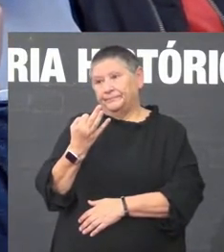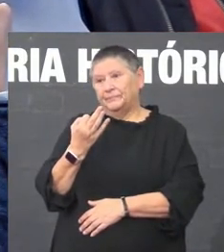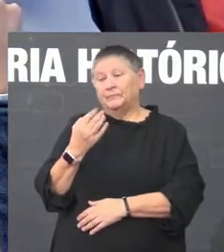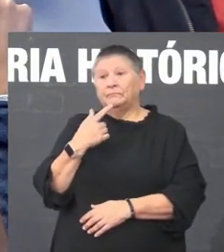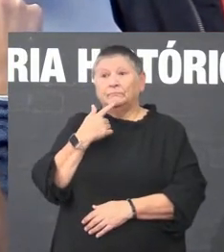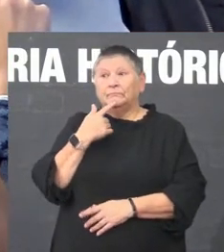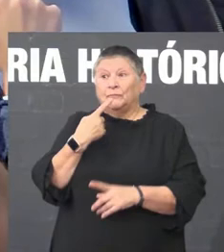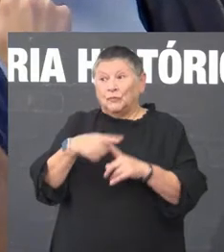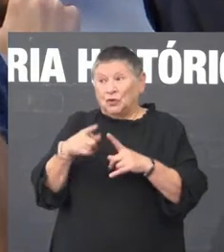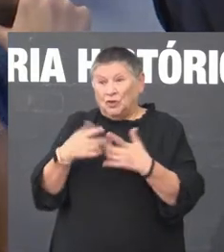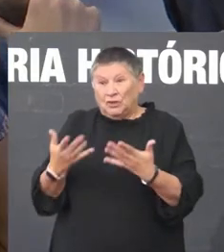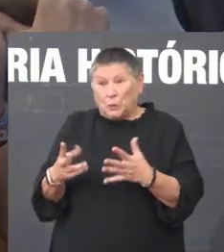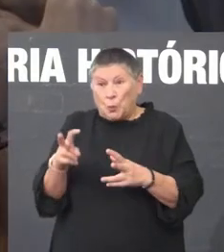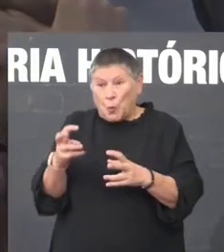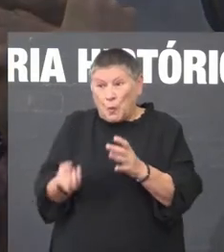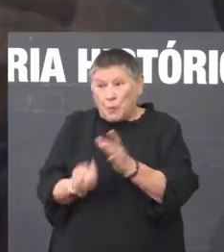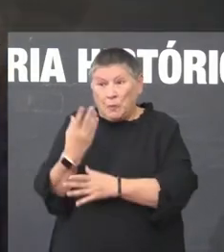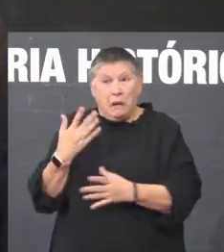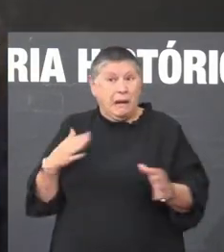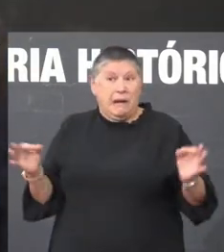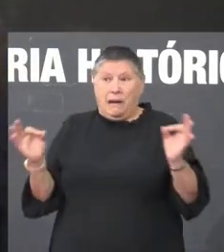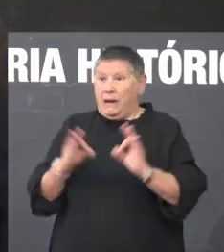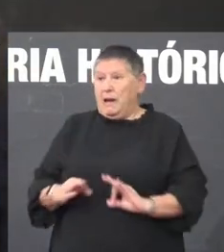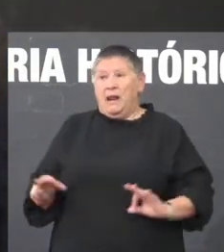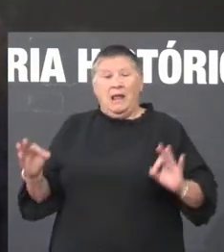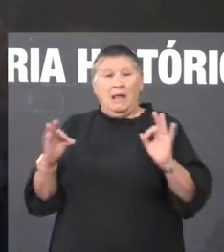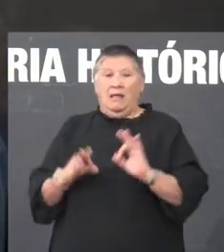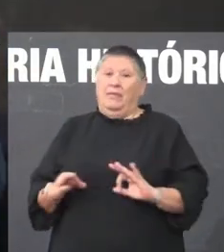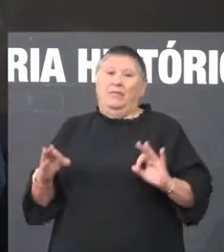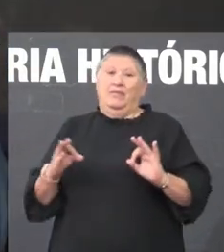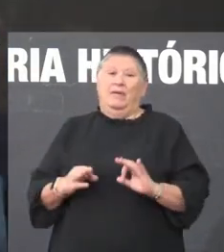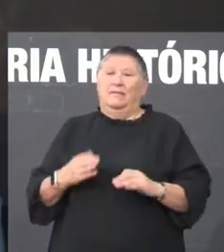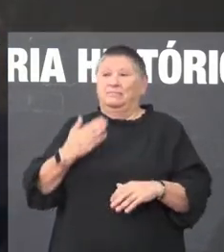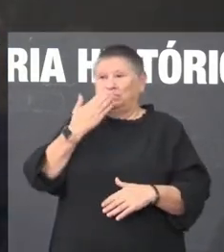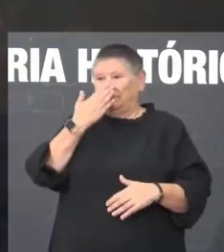nuevo. Lo que francamente,